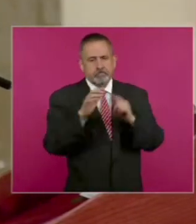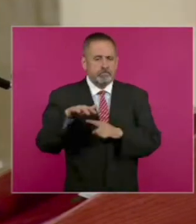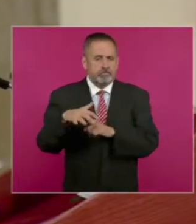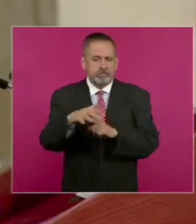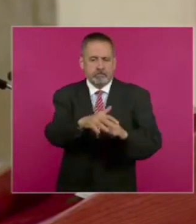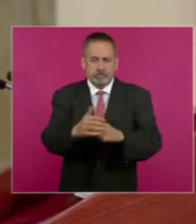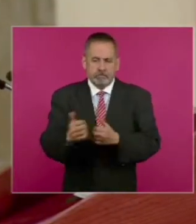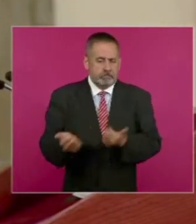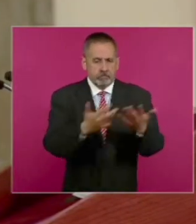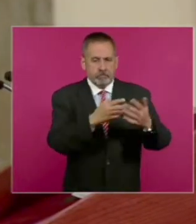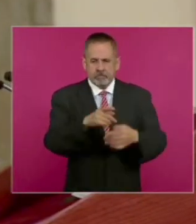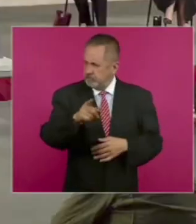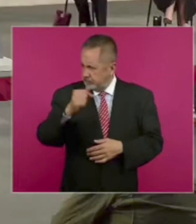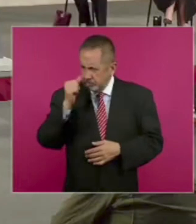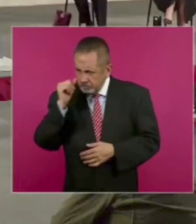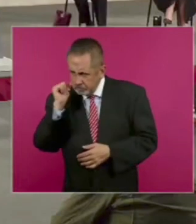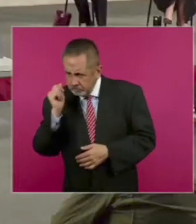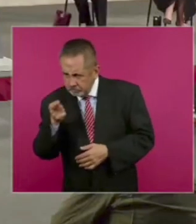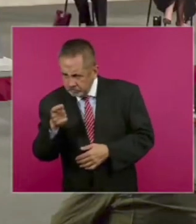Esto fue ayer, ¿no?